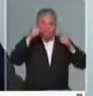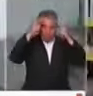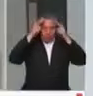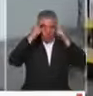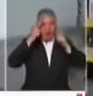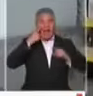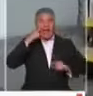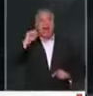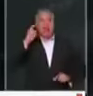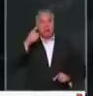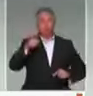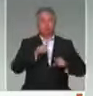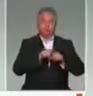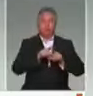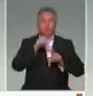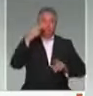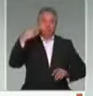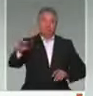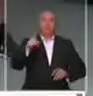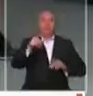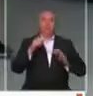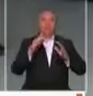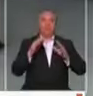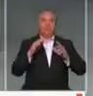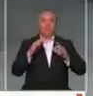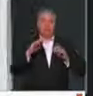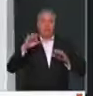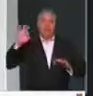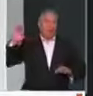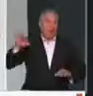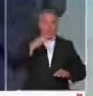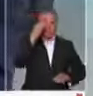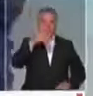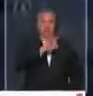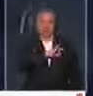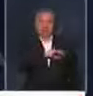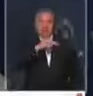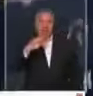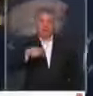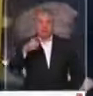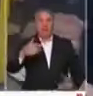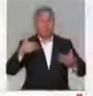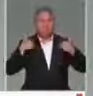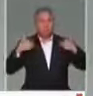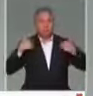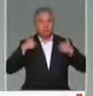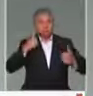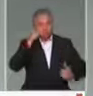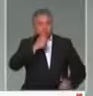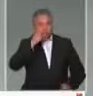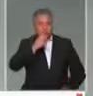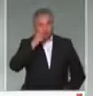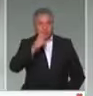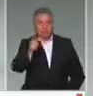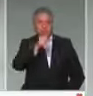Chile. Y hoy vamos a ver cómo entrenan día a día en la base aérea de la FACH.